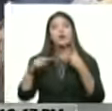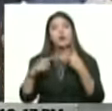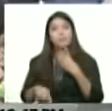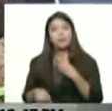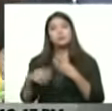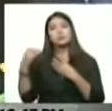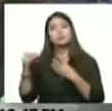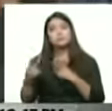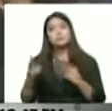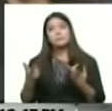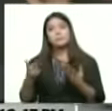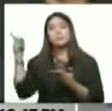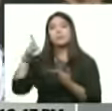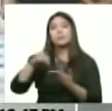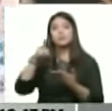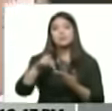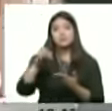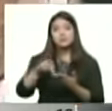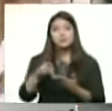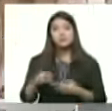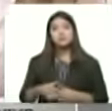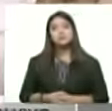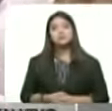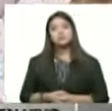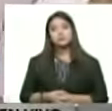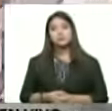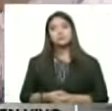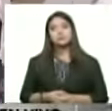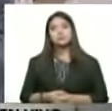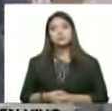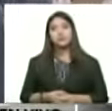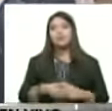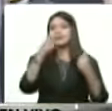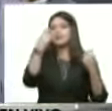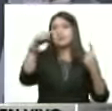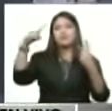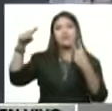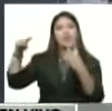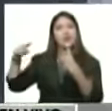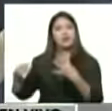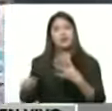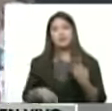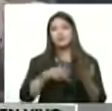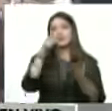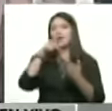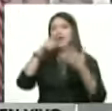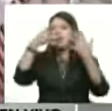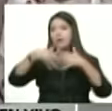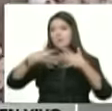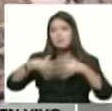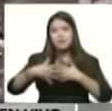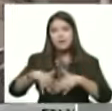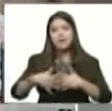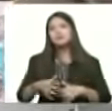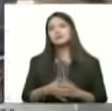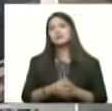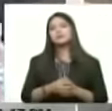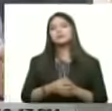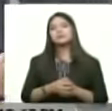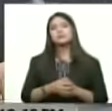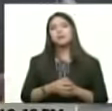la intervención de los diferentes representantes de empresas